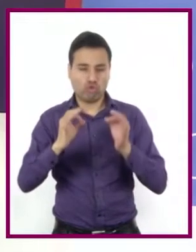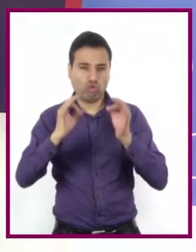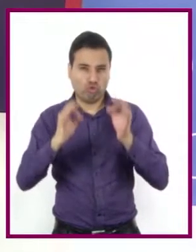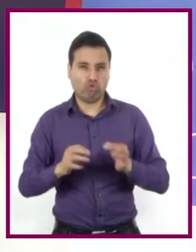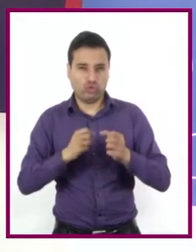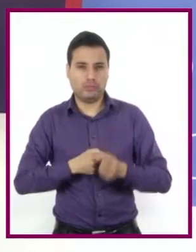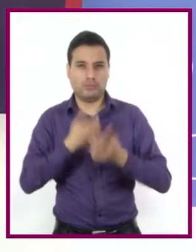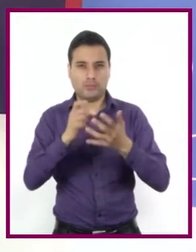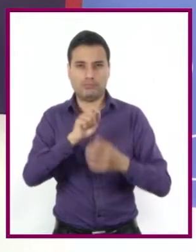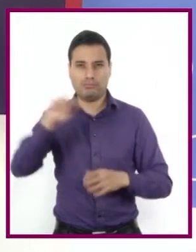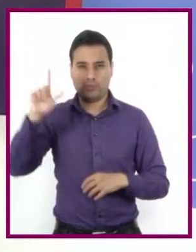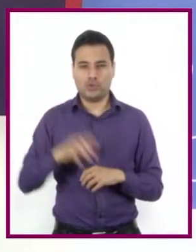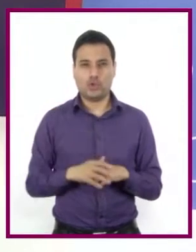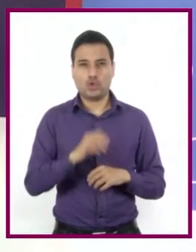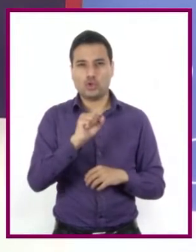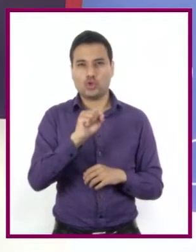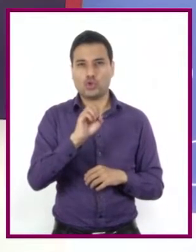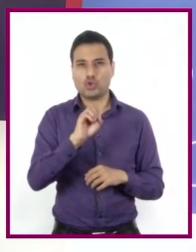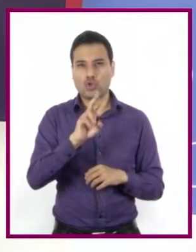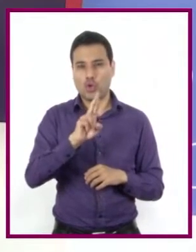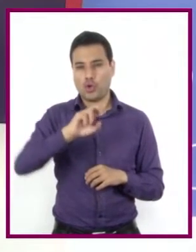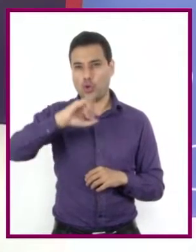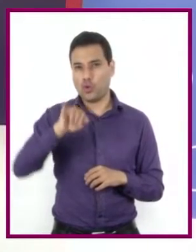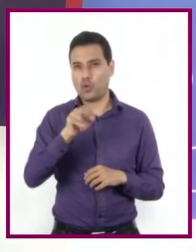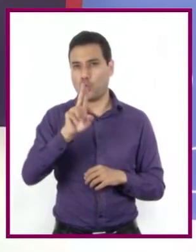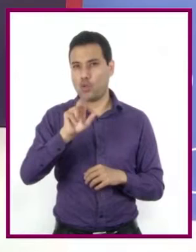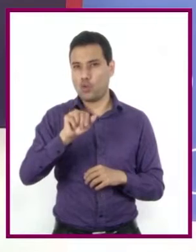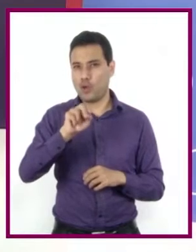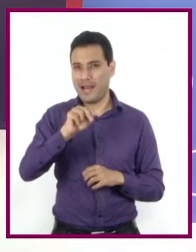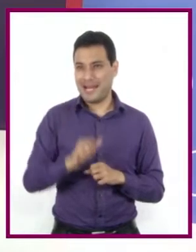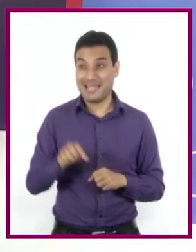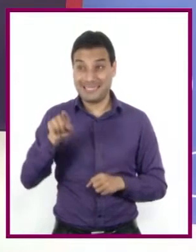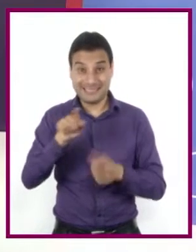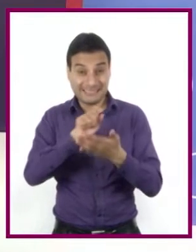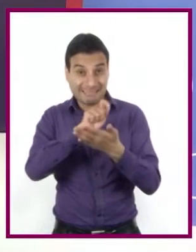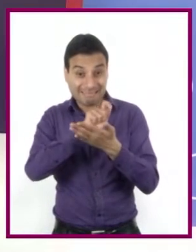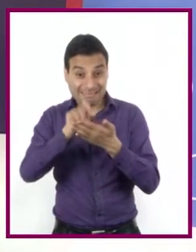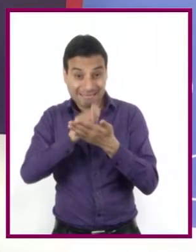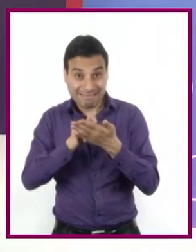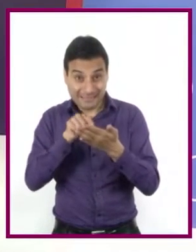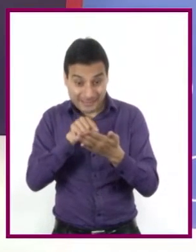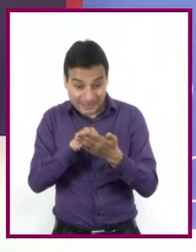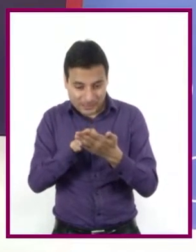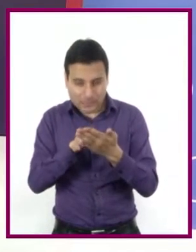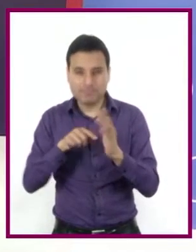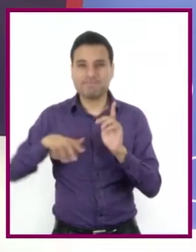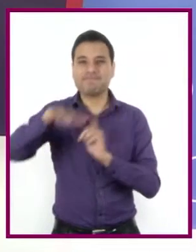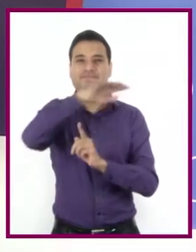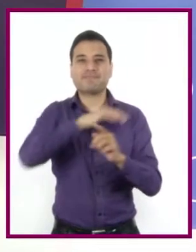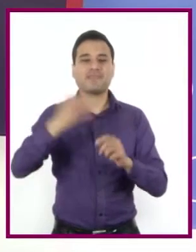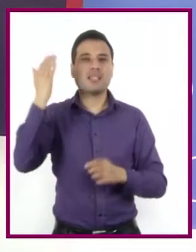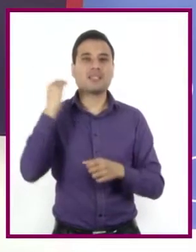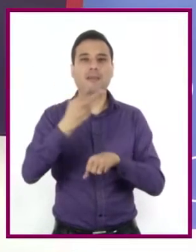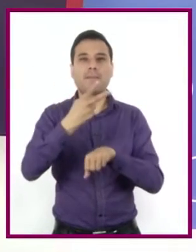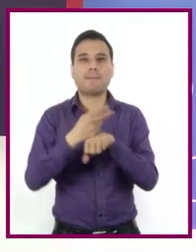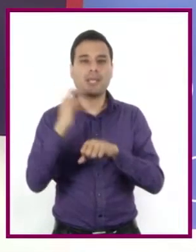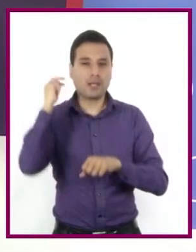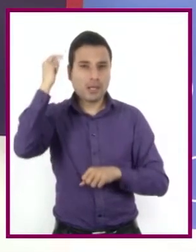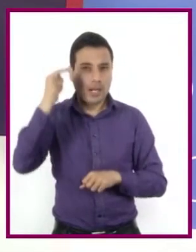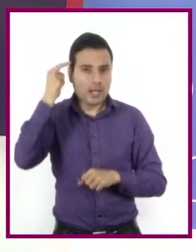novohispano, Sor Juana Inés de la Cruz, se refleja el ambiente de la época del virreinato en la Nueva